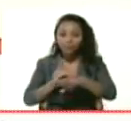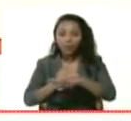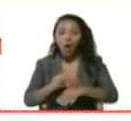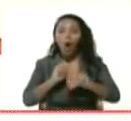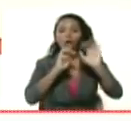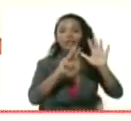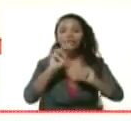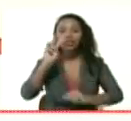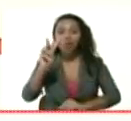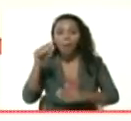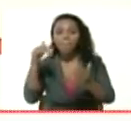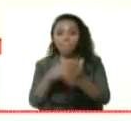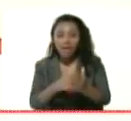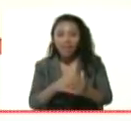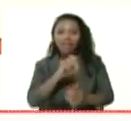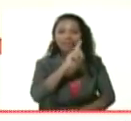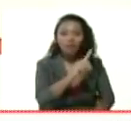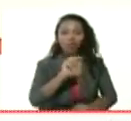82.175. El día